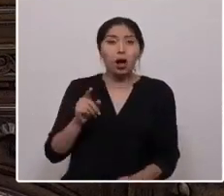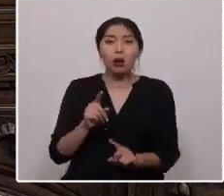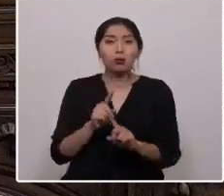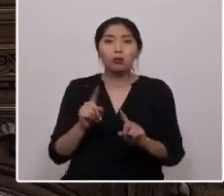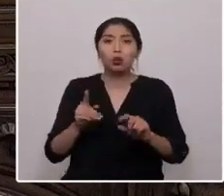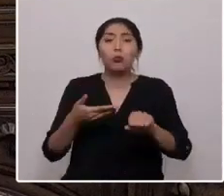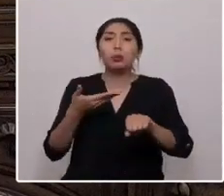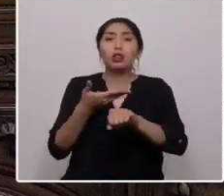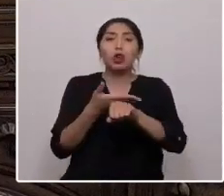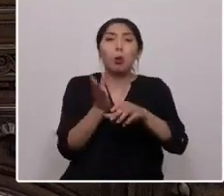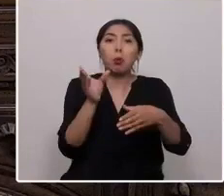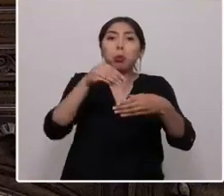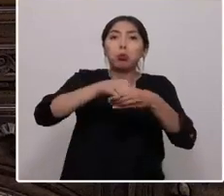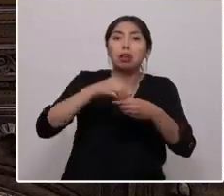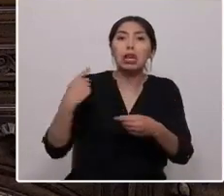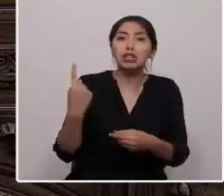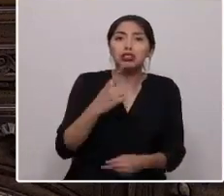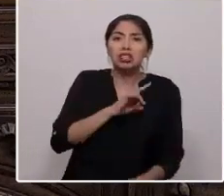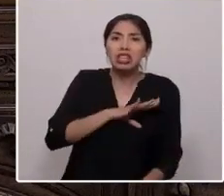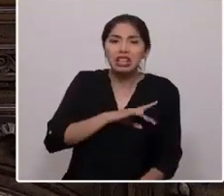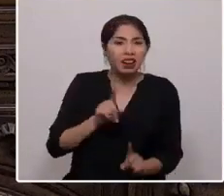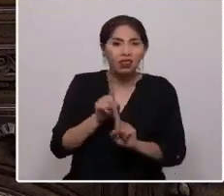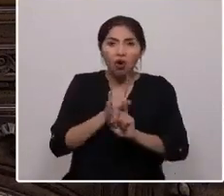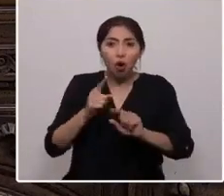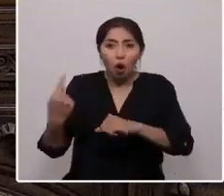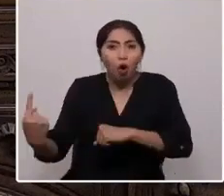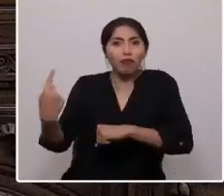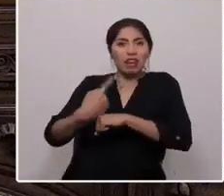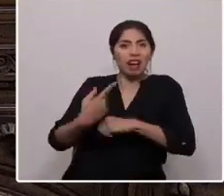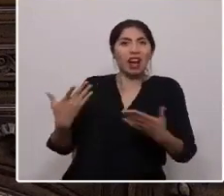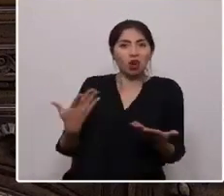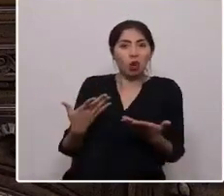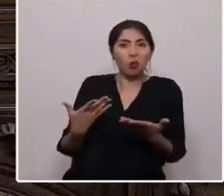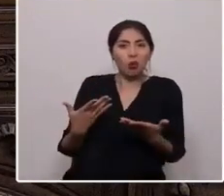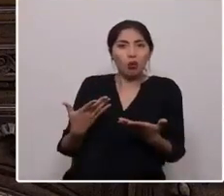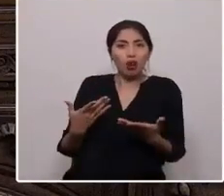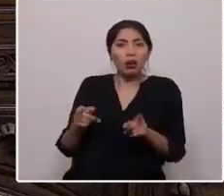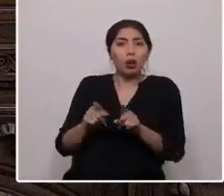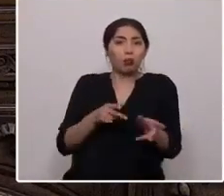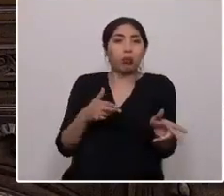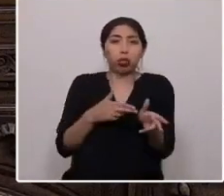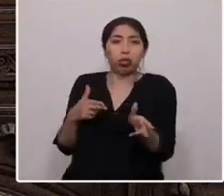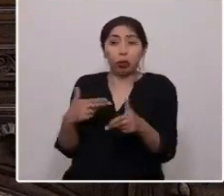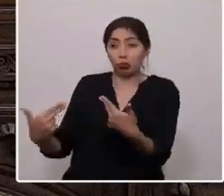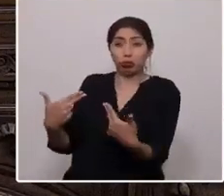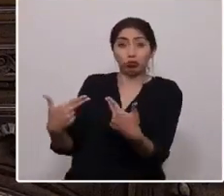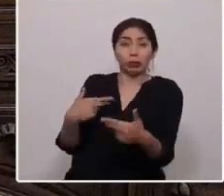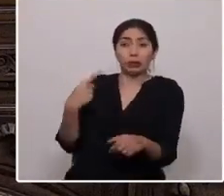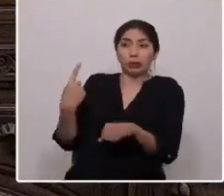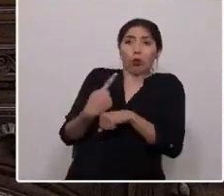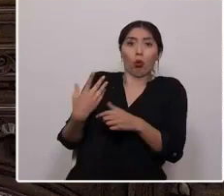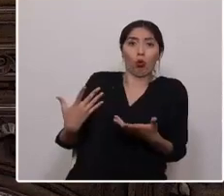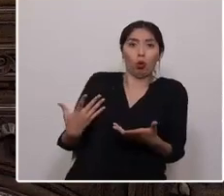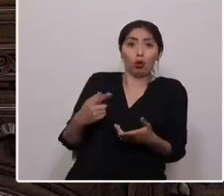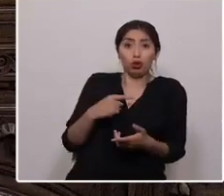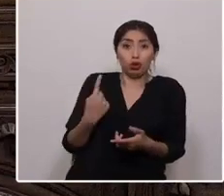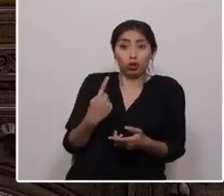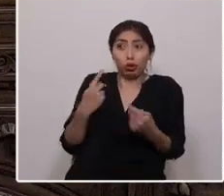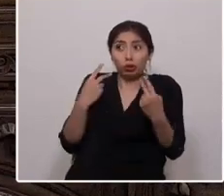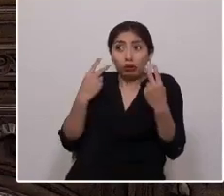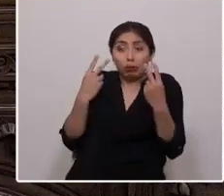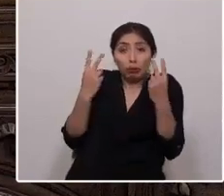chilena fue obligado a punta de bayoneta y fusil sin derecho a veto ni consulta